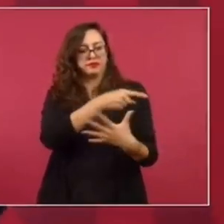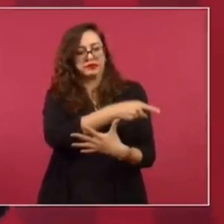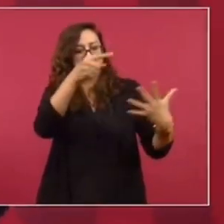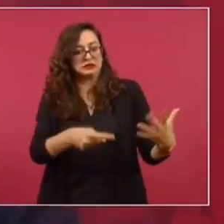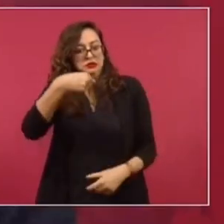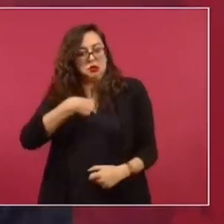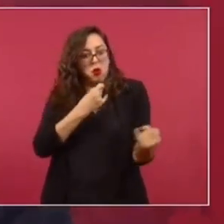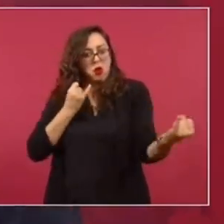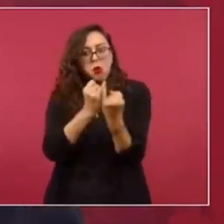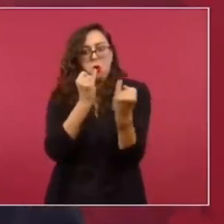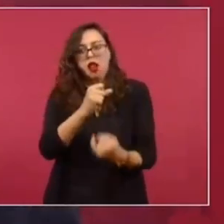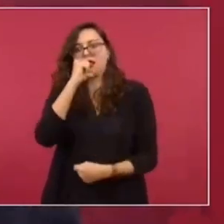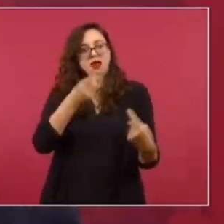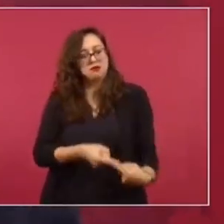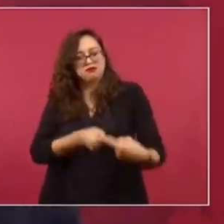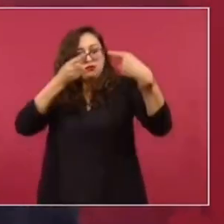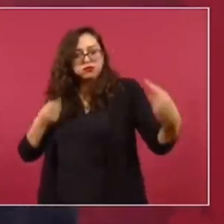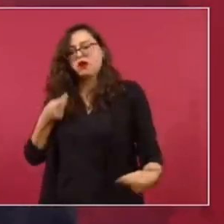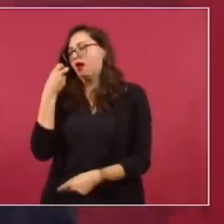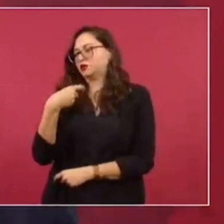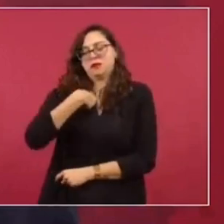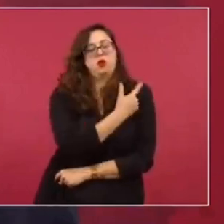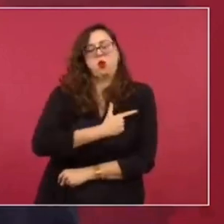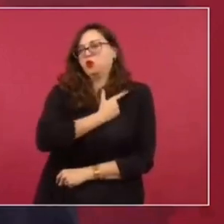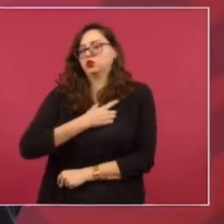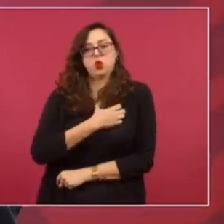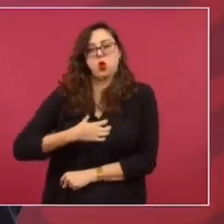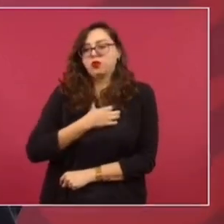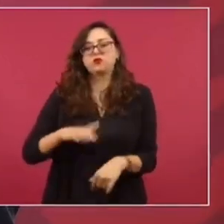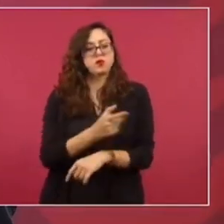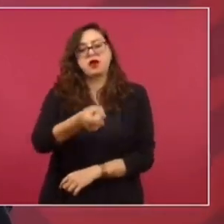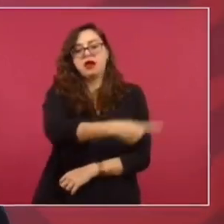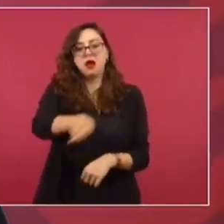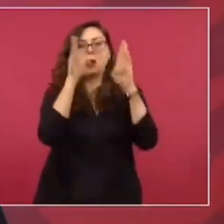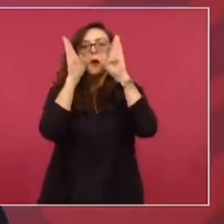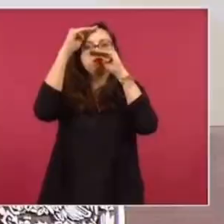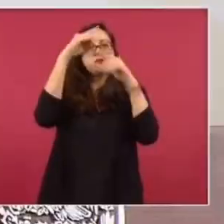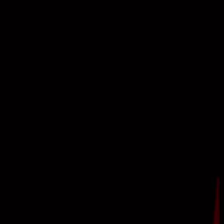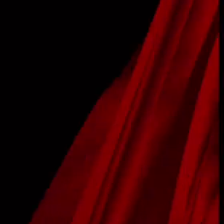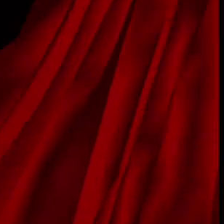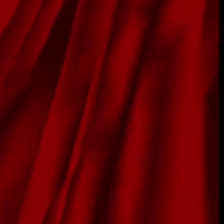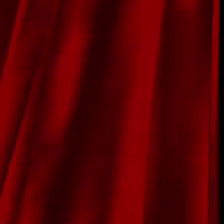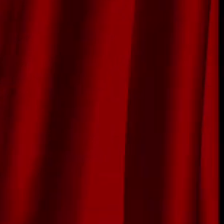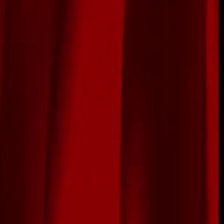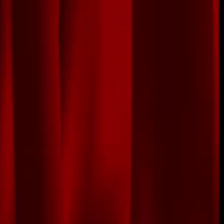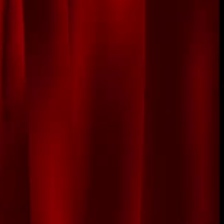considero conservadores, reaccionarios, corruptos e hipócritas.